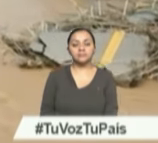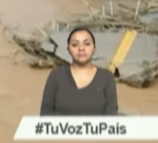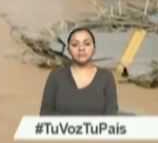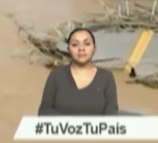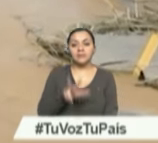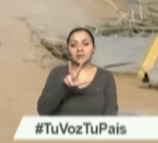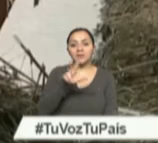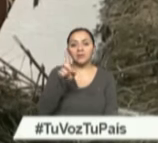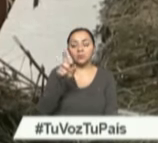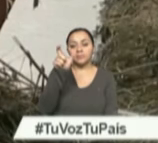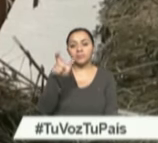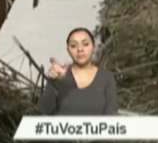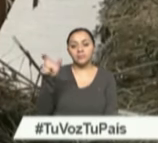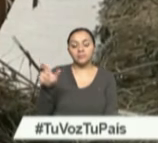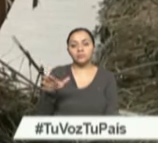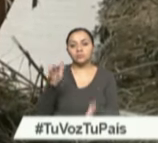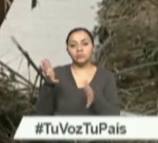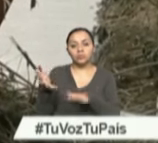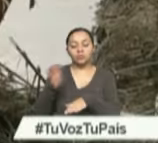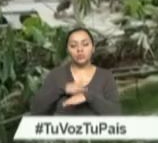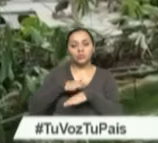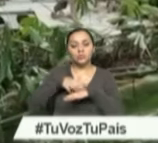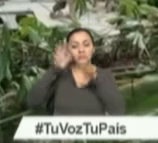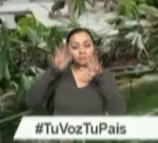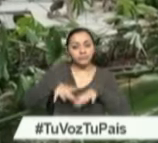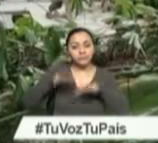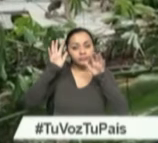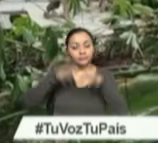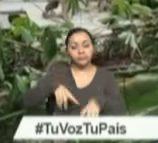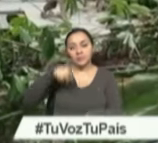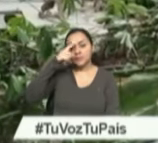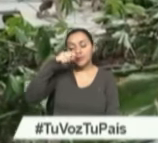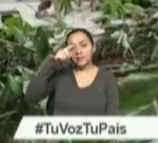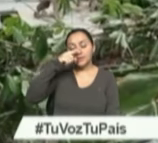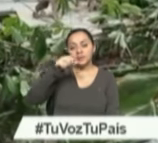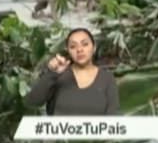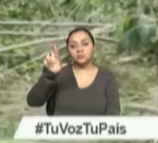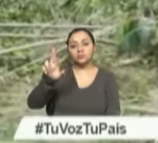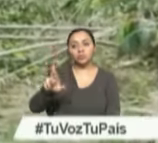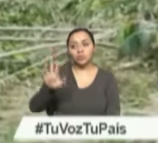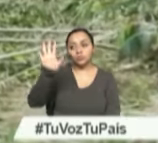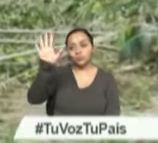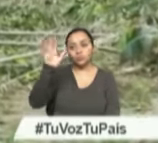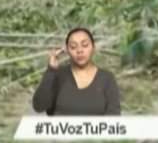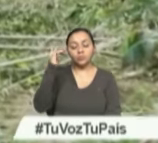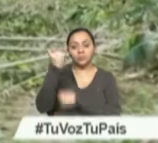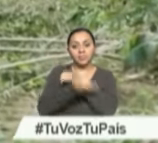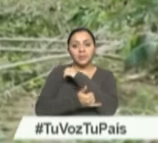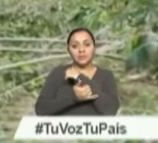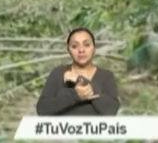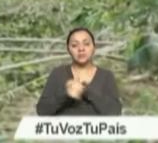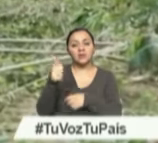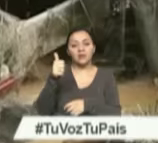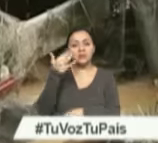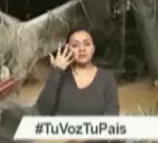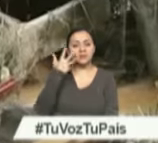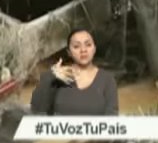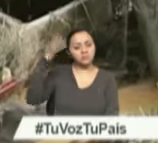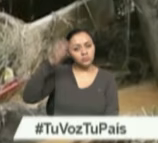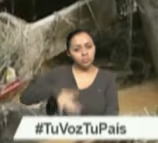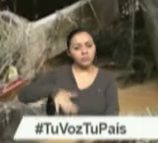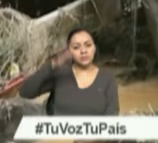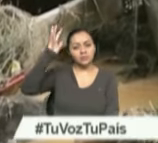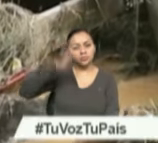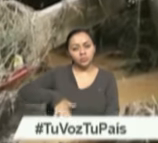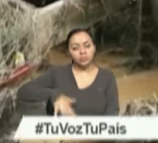31 personas han muerto por las torrenciales lluvias en Tailandia. El sur del país vivía el miércoles su décimo día de inundaciones, que han dejado a la población